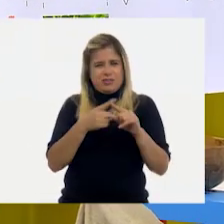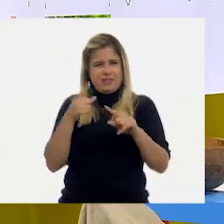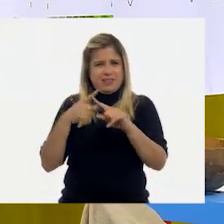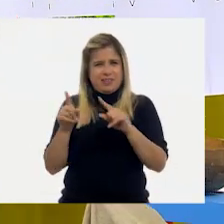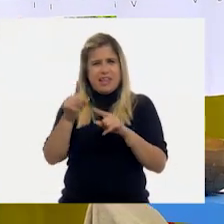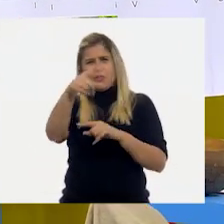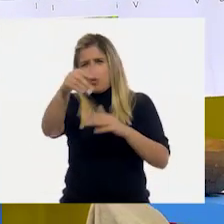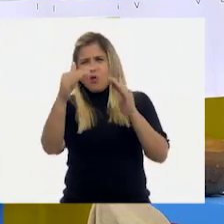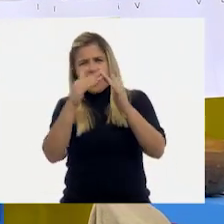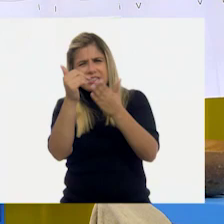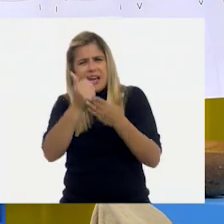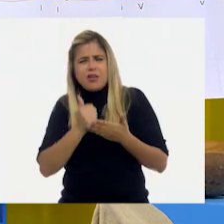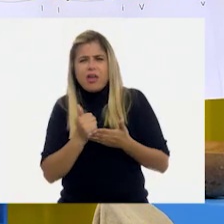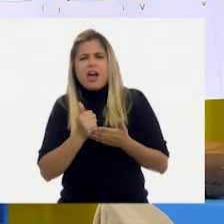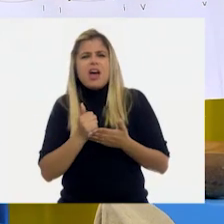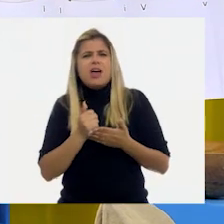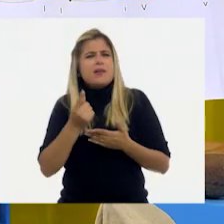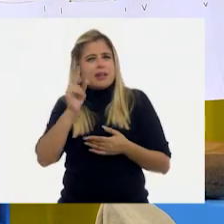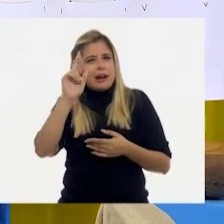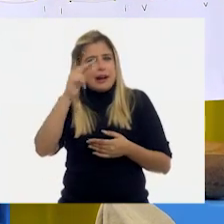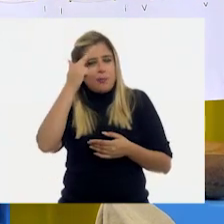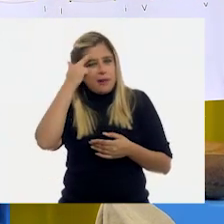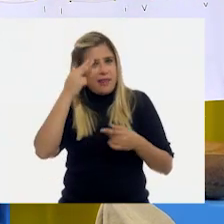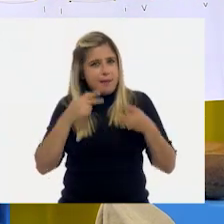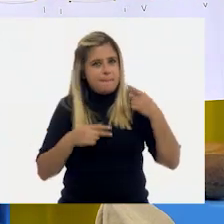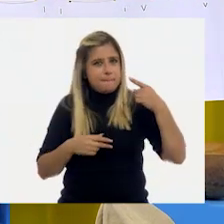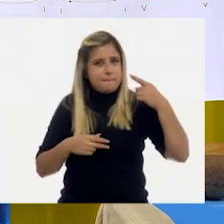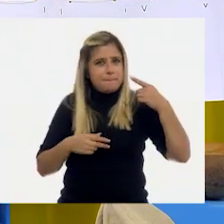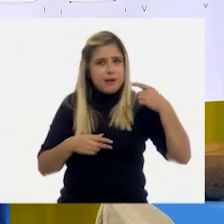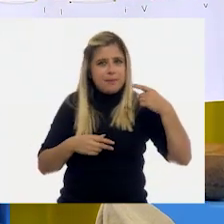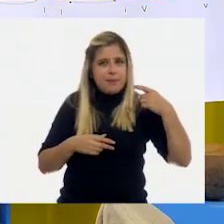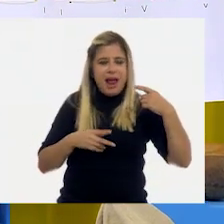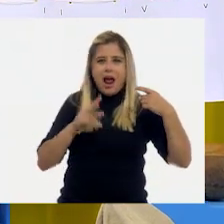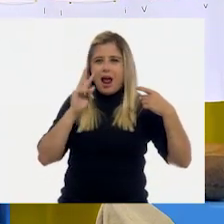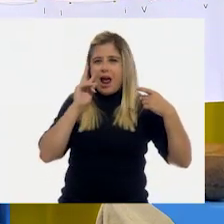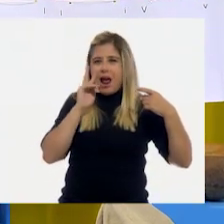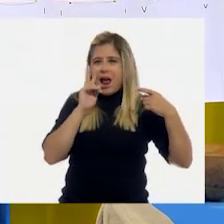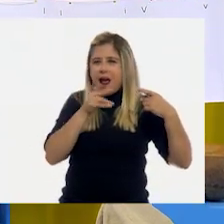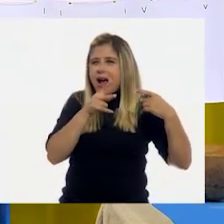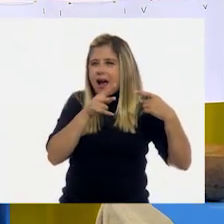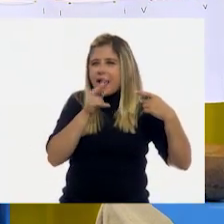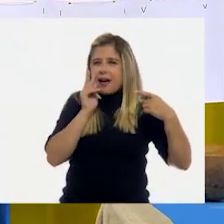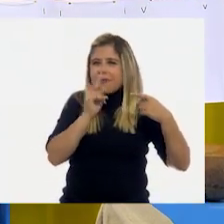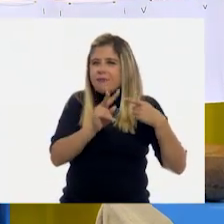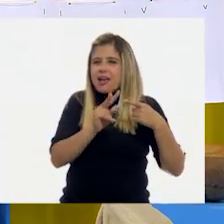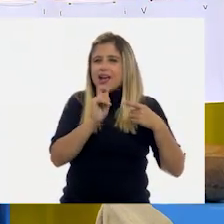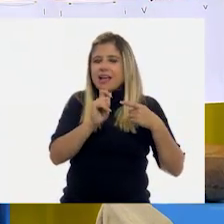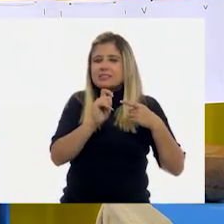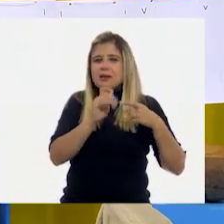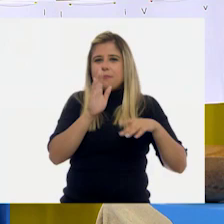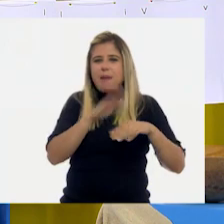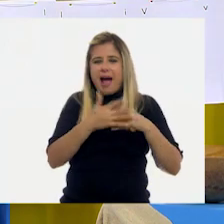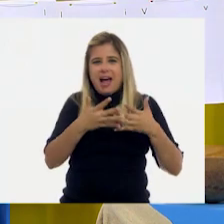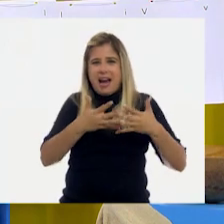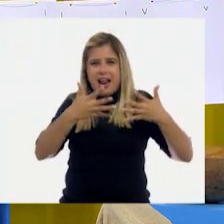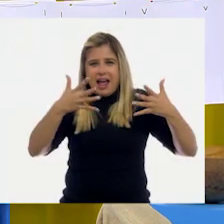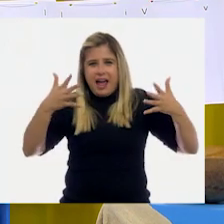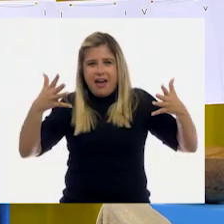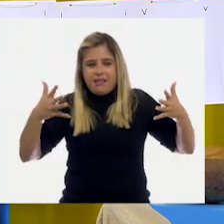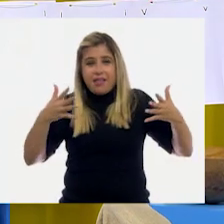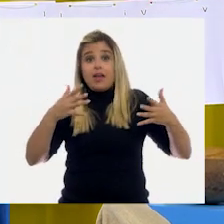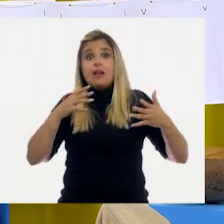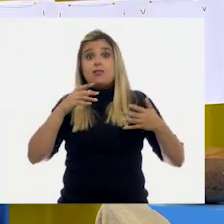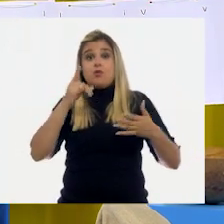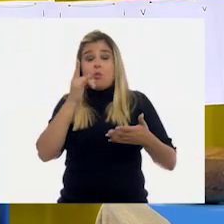ayúdenme. ¿Se acuerdan que el primero vimos como algo mucho más amplio, cierto? No nada más